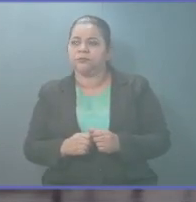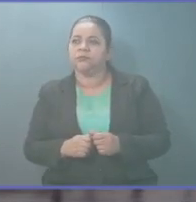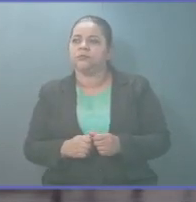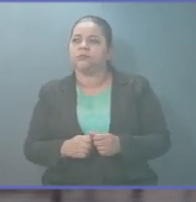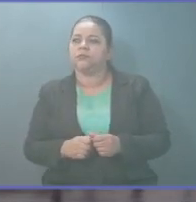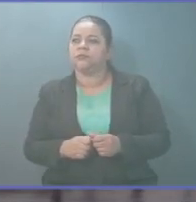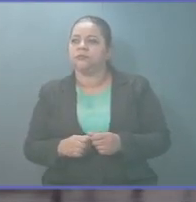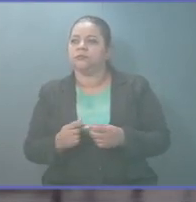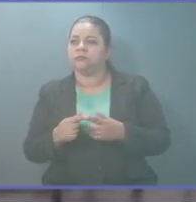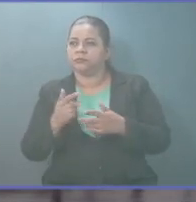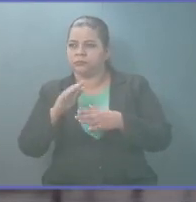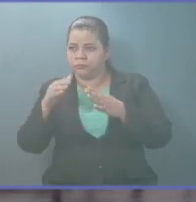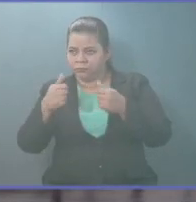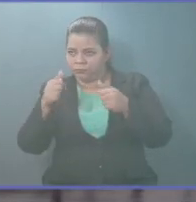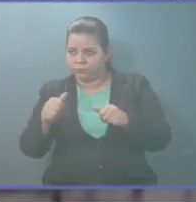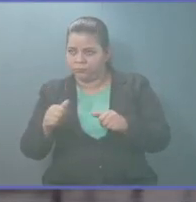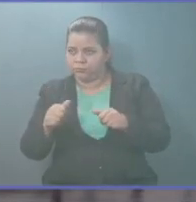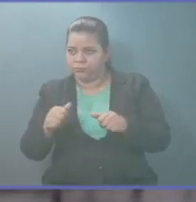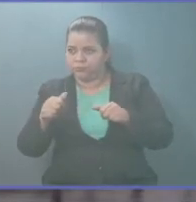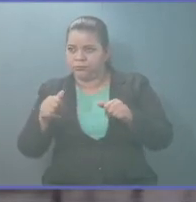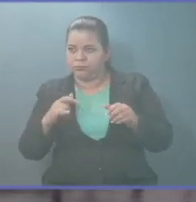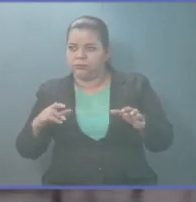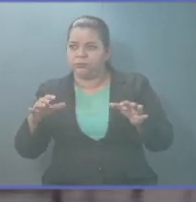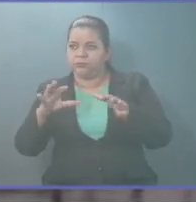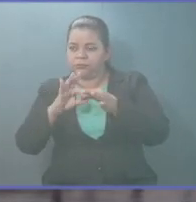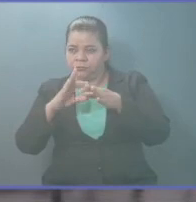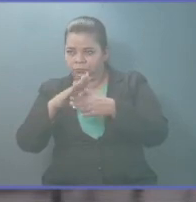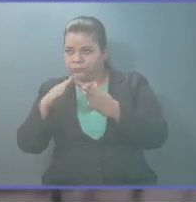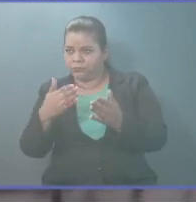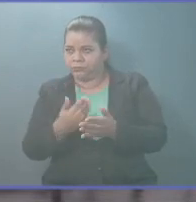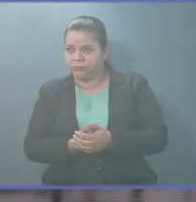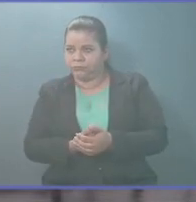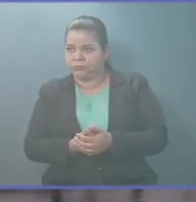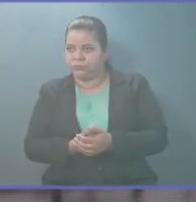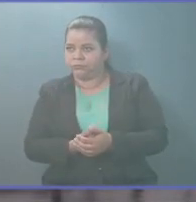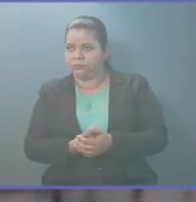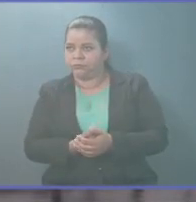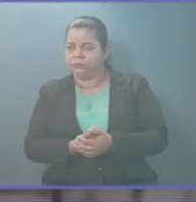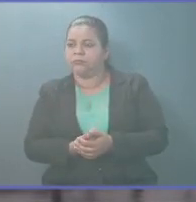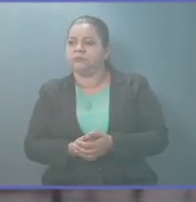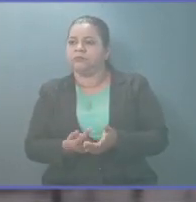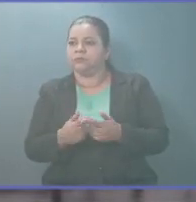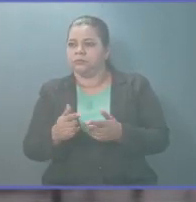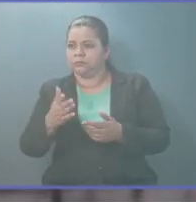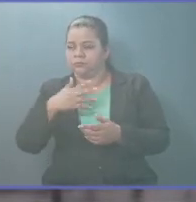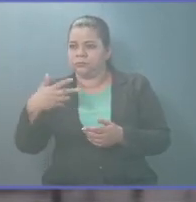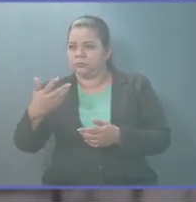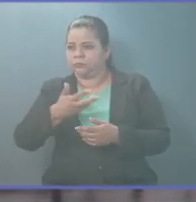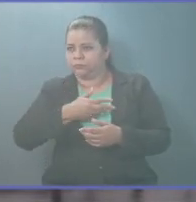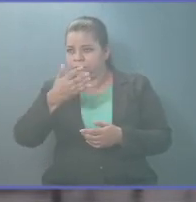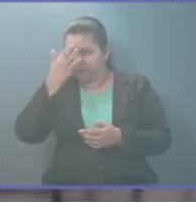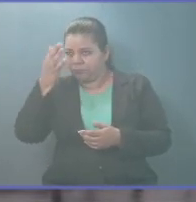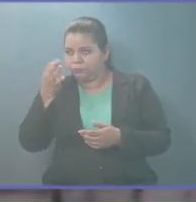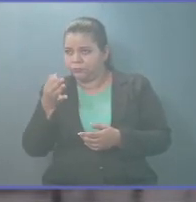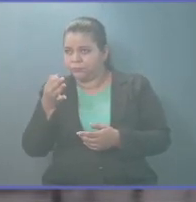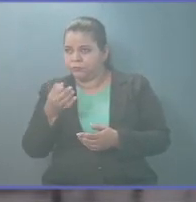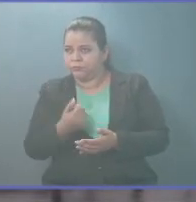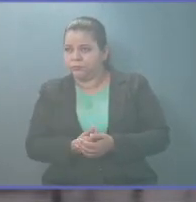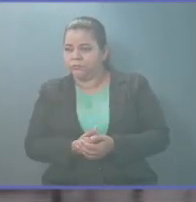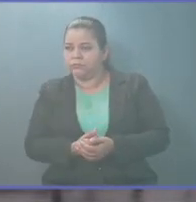ya que no tiene los contactos, tiene muchísimas limitantes. Entonces, a mi juicio, creo que